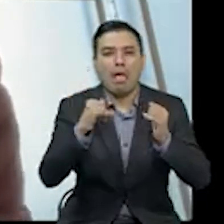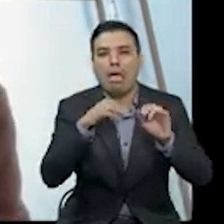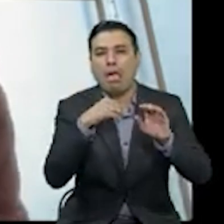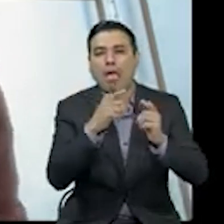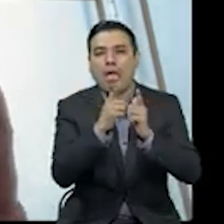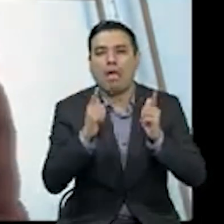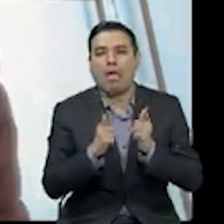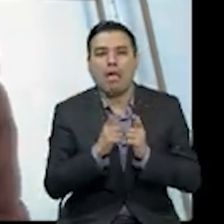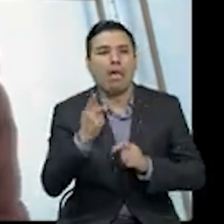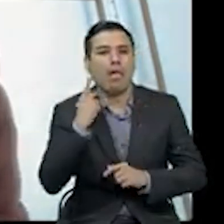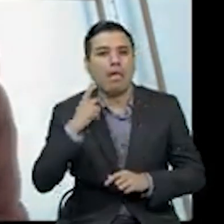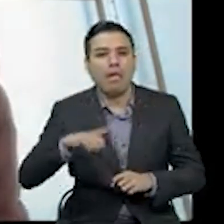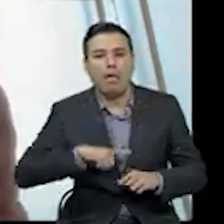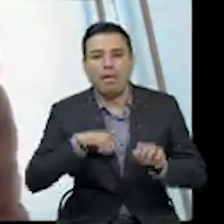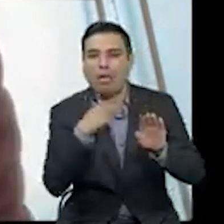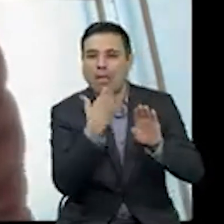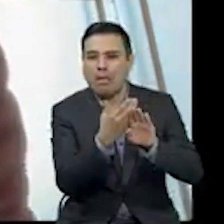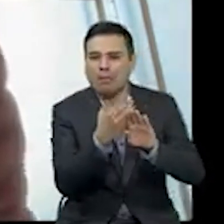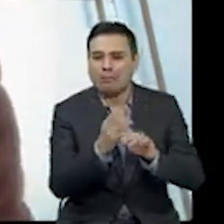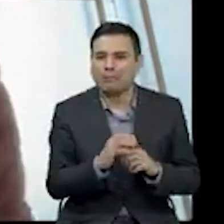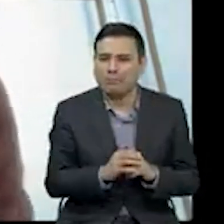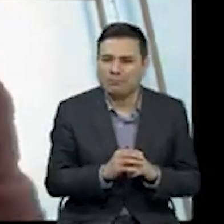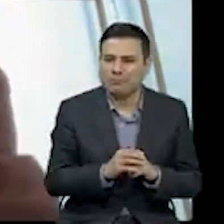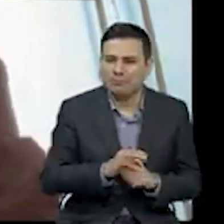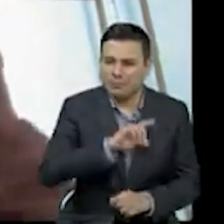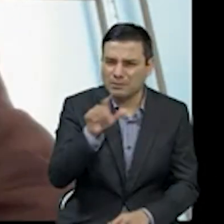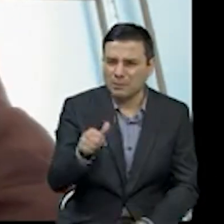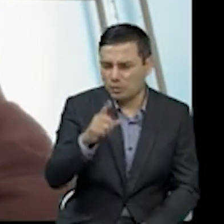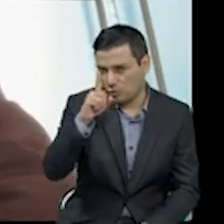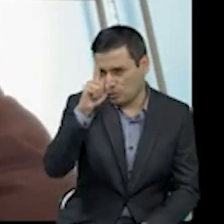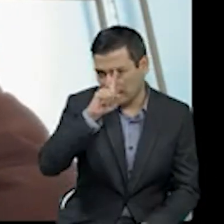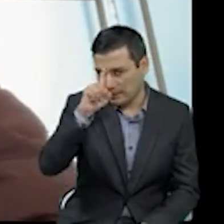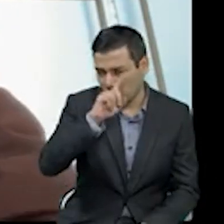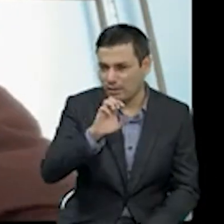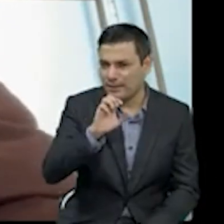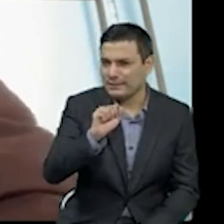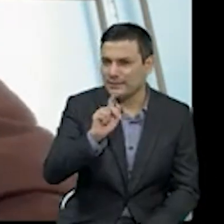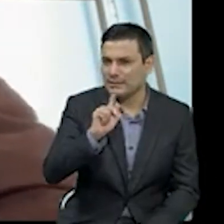Y luego veo con mucha sorpresa que el consejero Quib Espadas